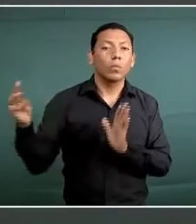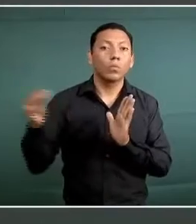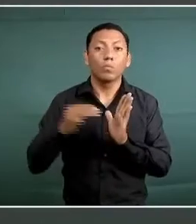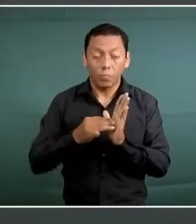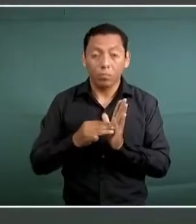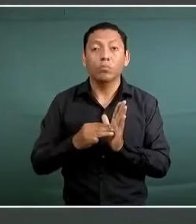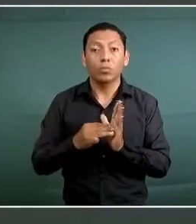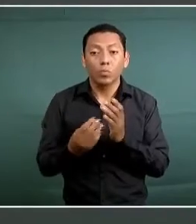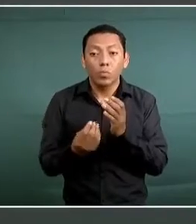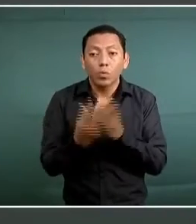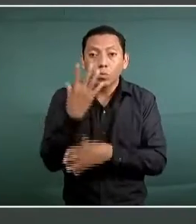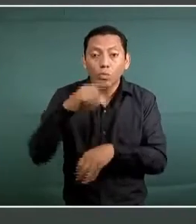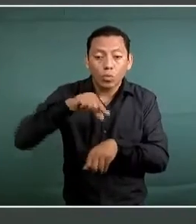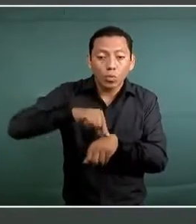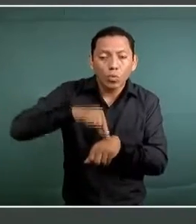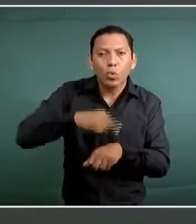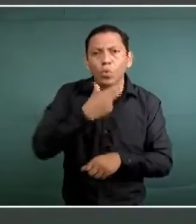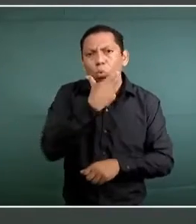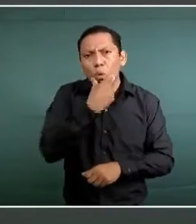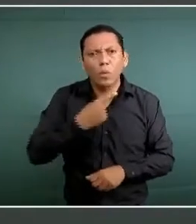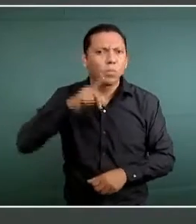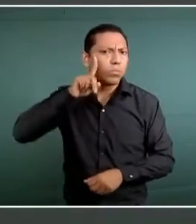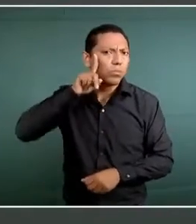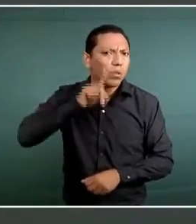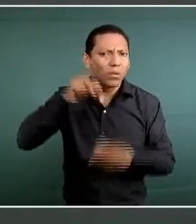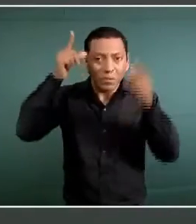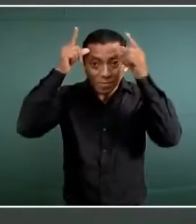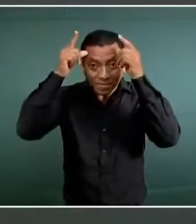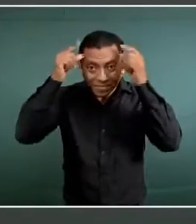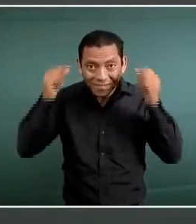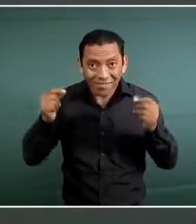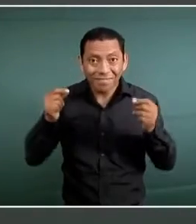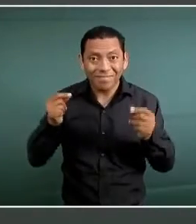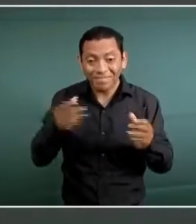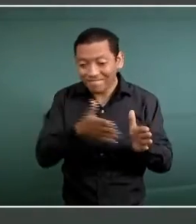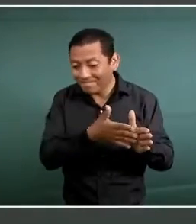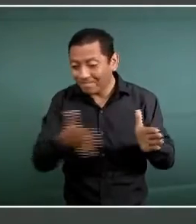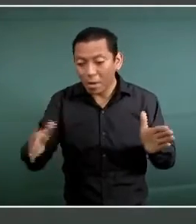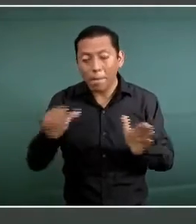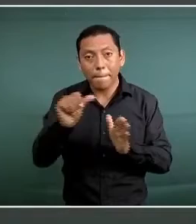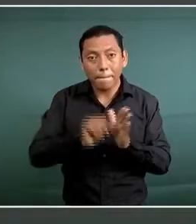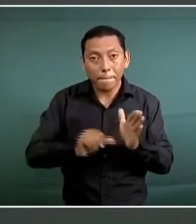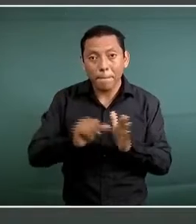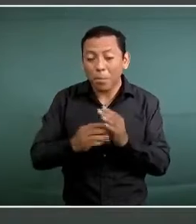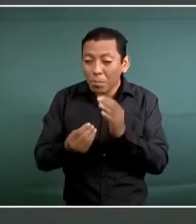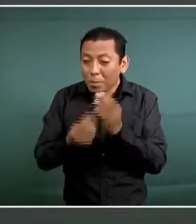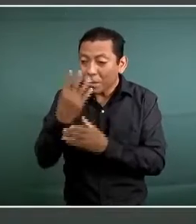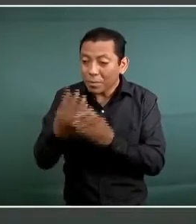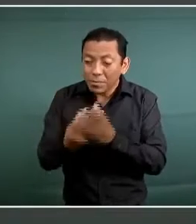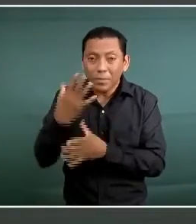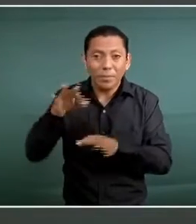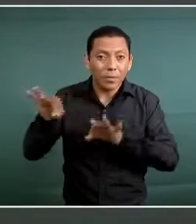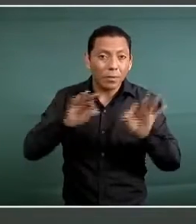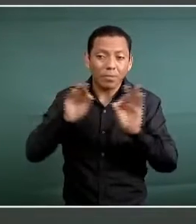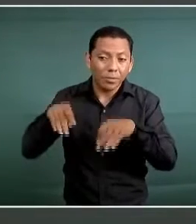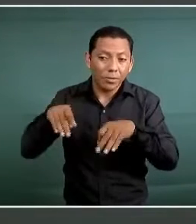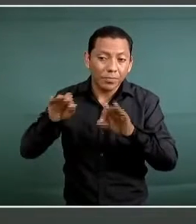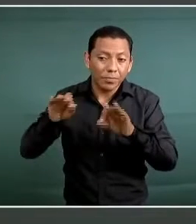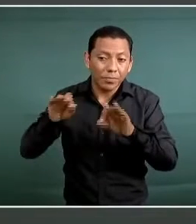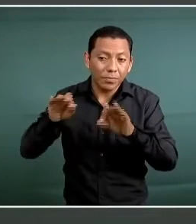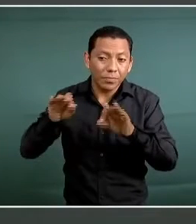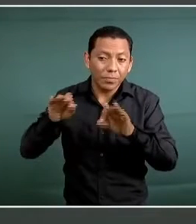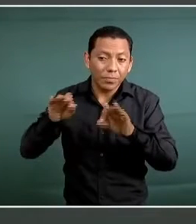médicos enfermeras en estos meses y eso nos